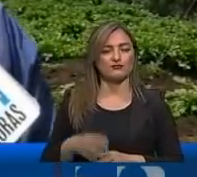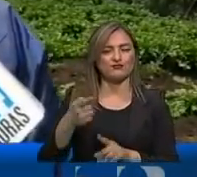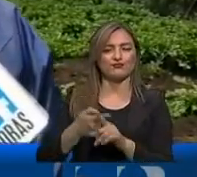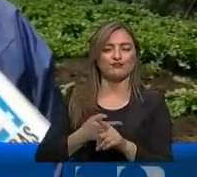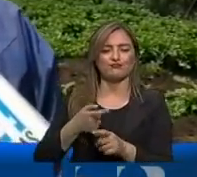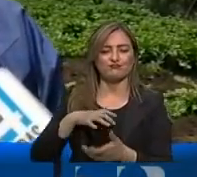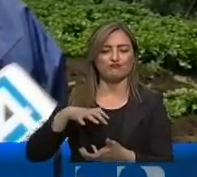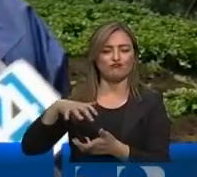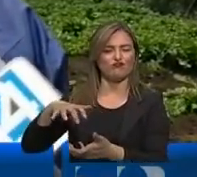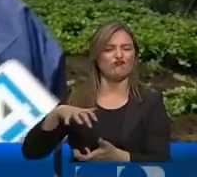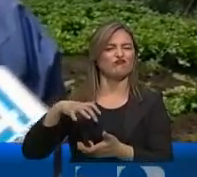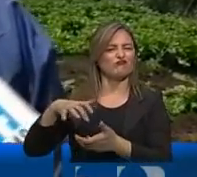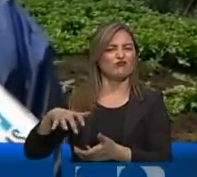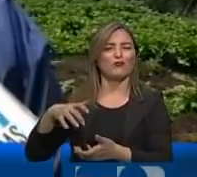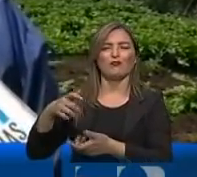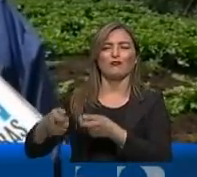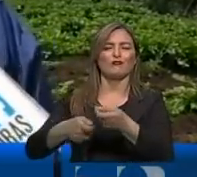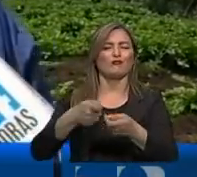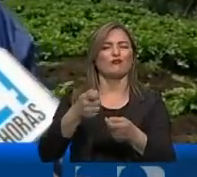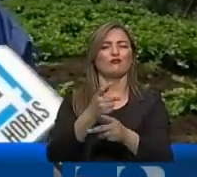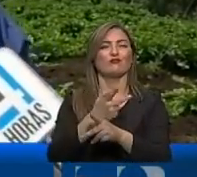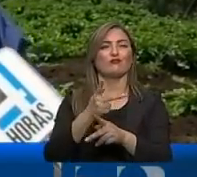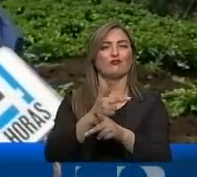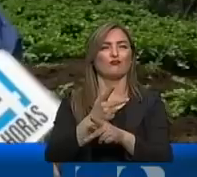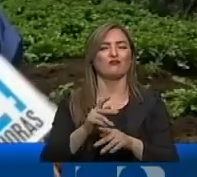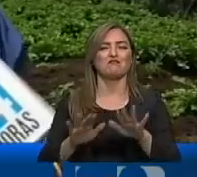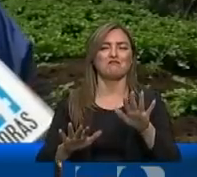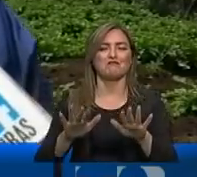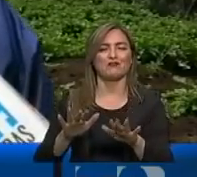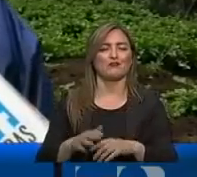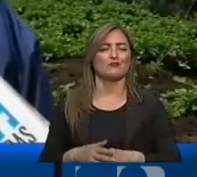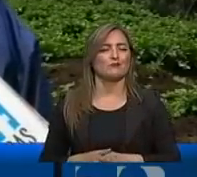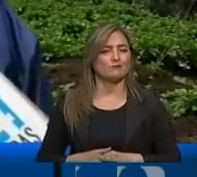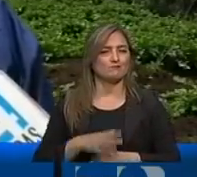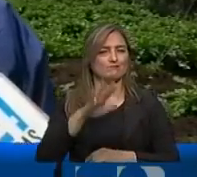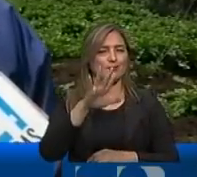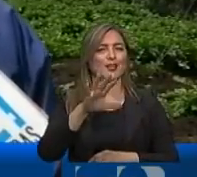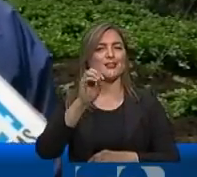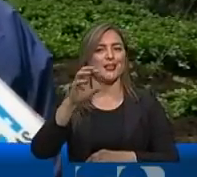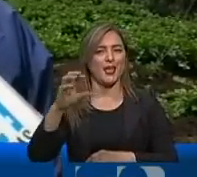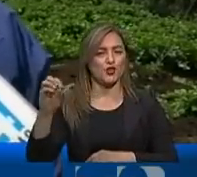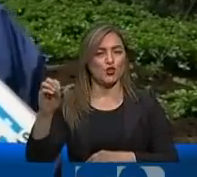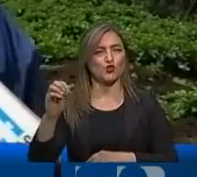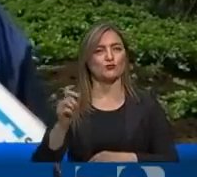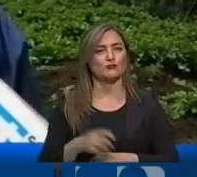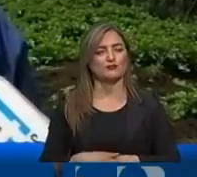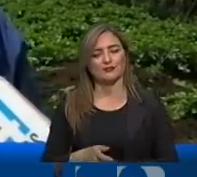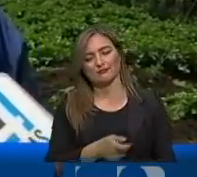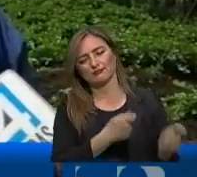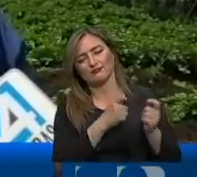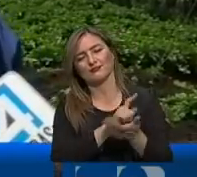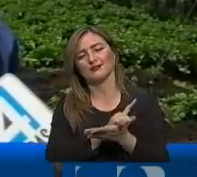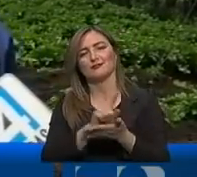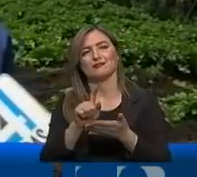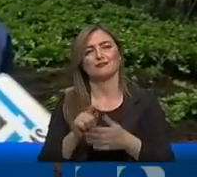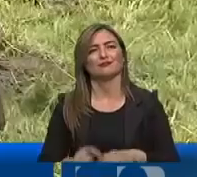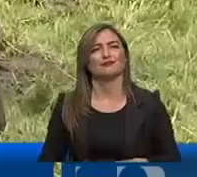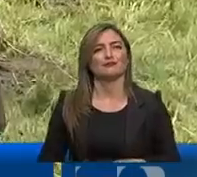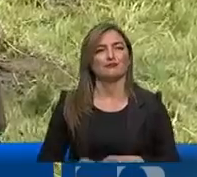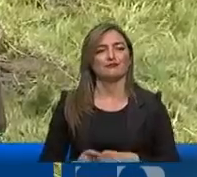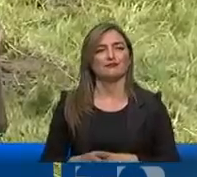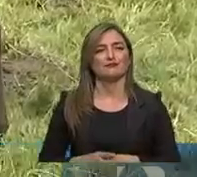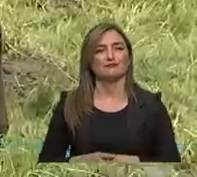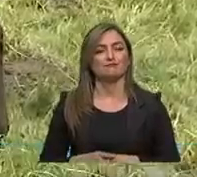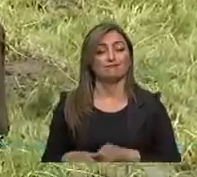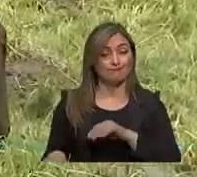mercado, una producción de alrededor de unos 500 sacos semanales estaríamos entregando.